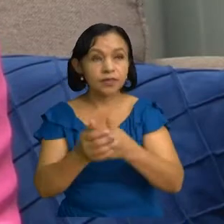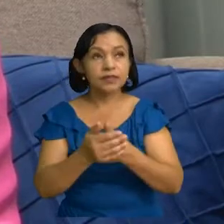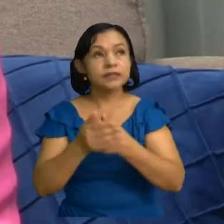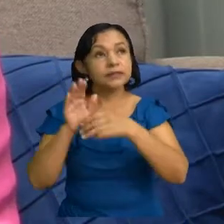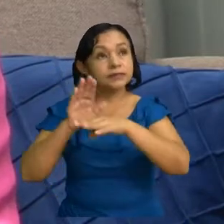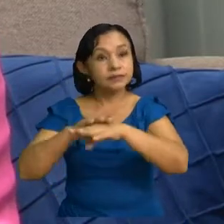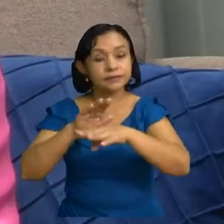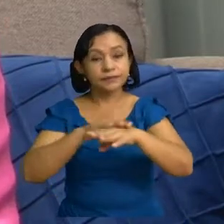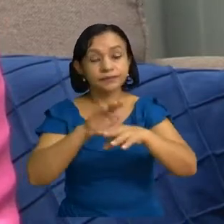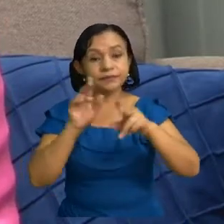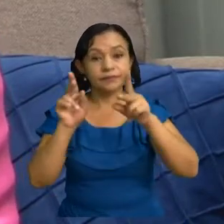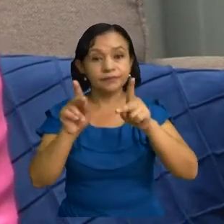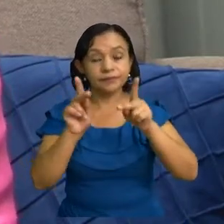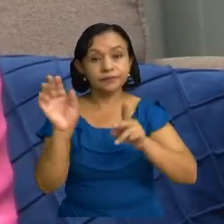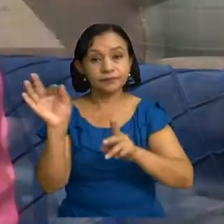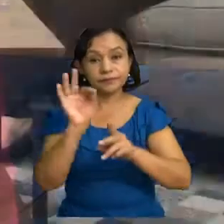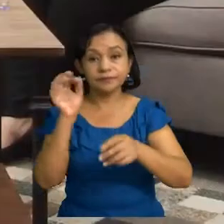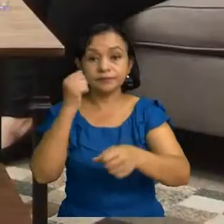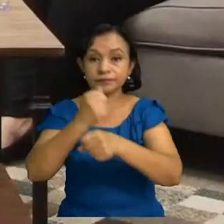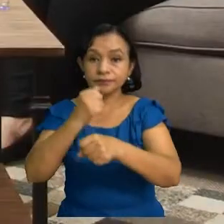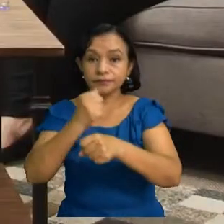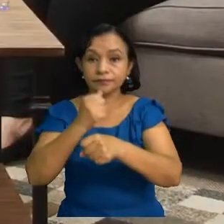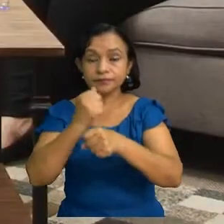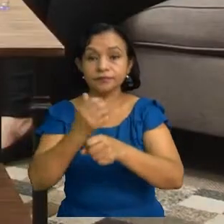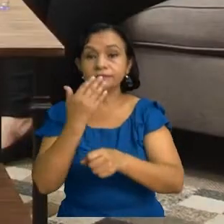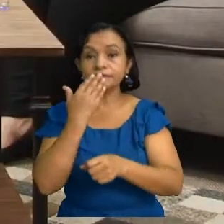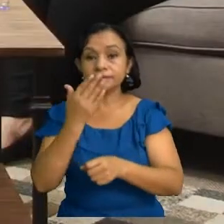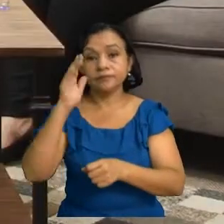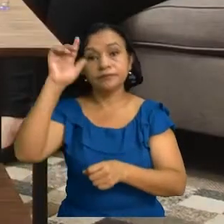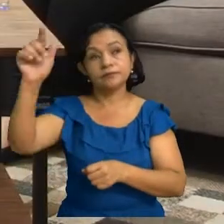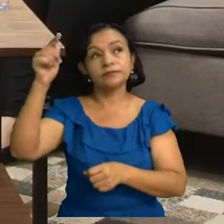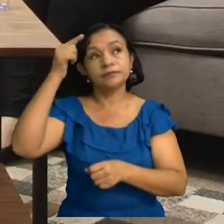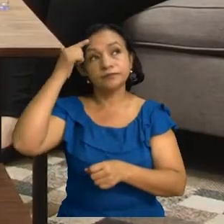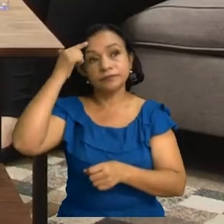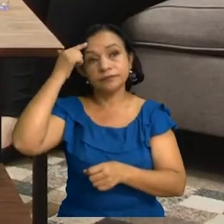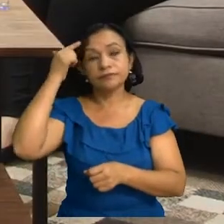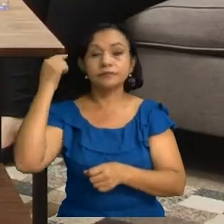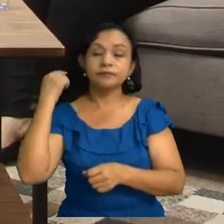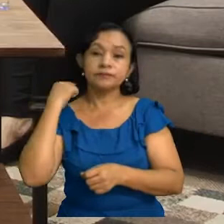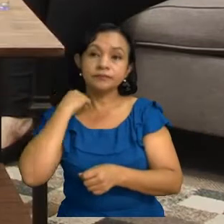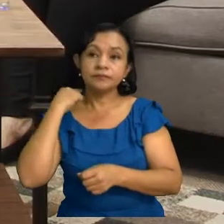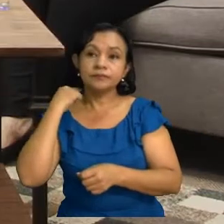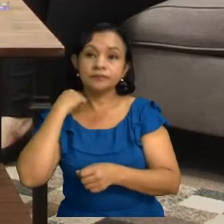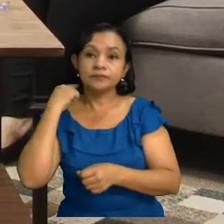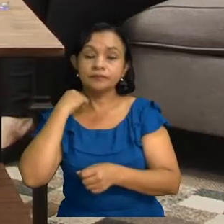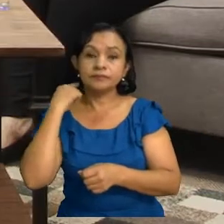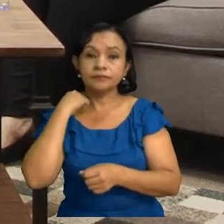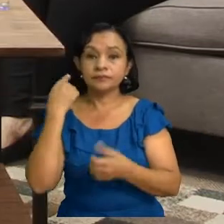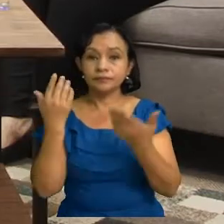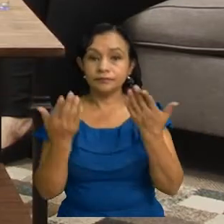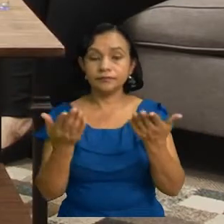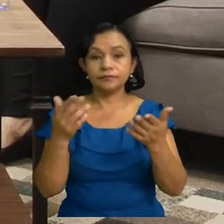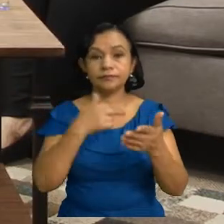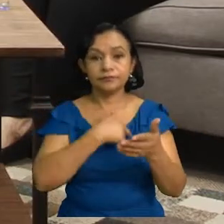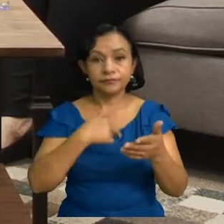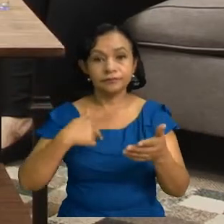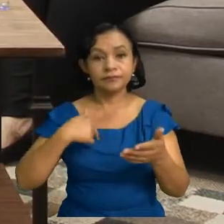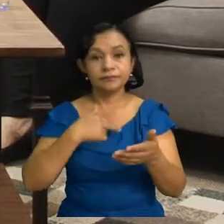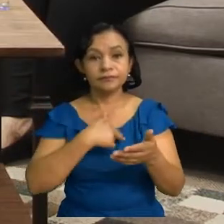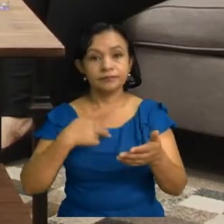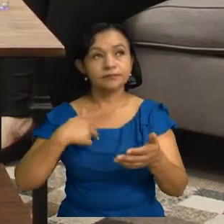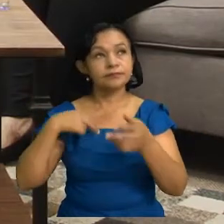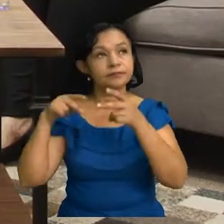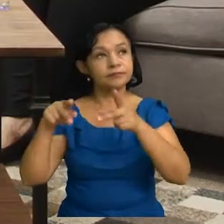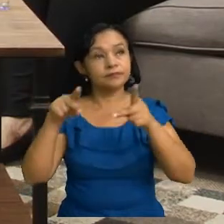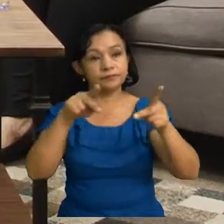estas estrategias estas políticas públicas de nuestro buen gobierno cada día estamos promoviendo a nuestros ciudadanos